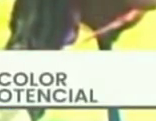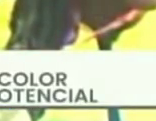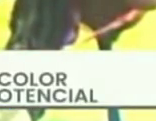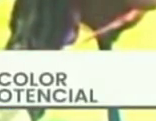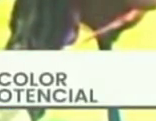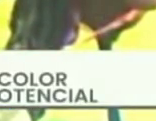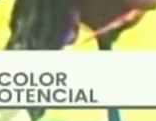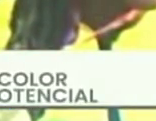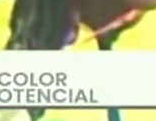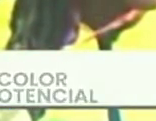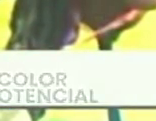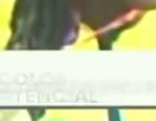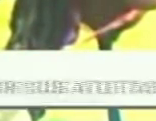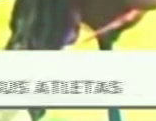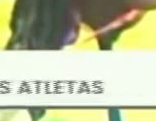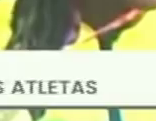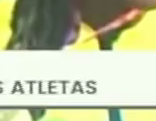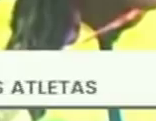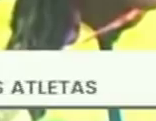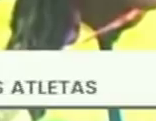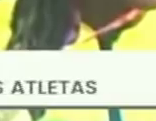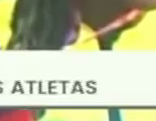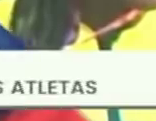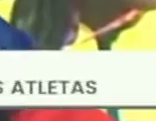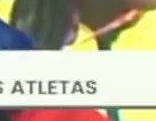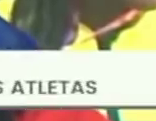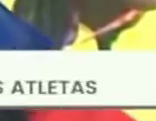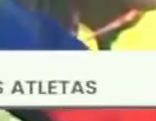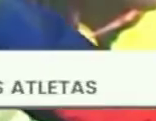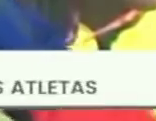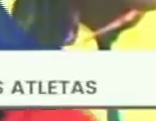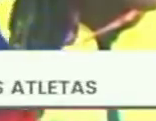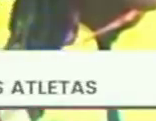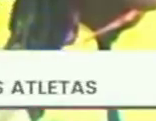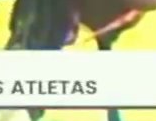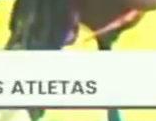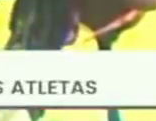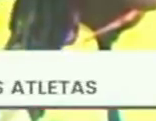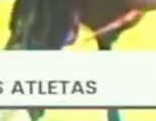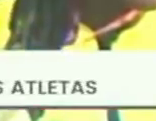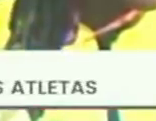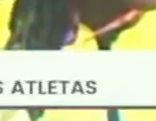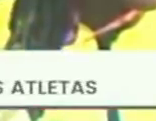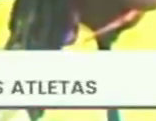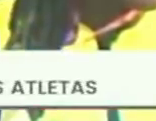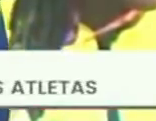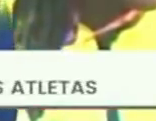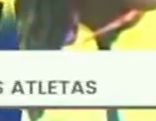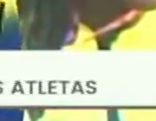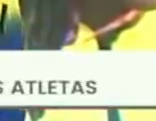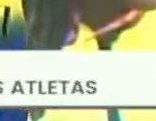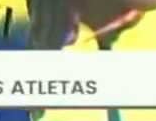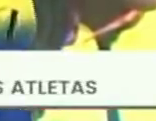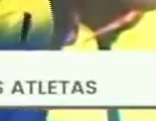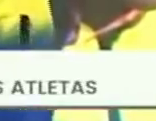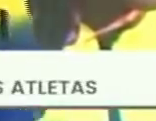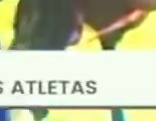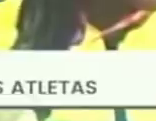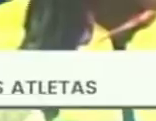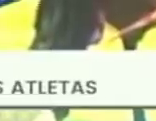vamos a seguir dejando huella. Sí, vamos a seguir dejando huella en París 2024.